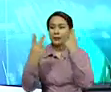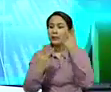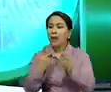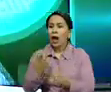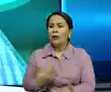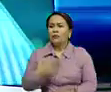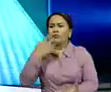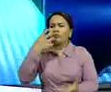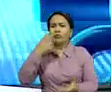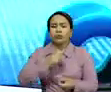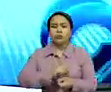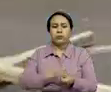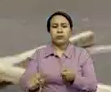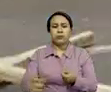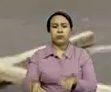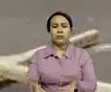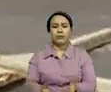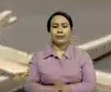Veamos.